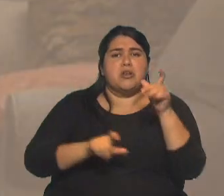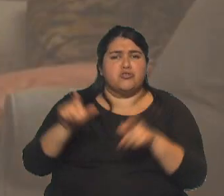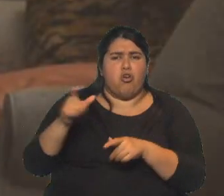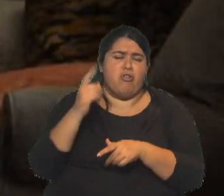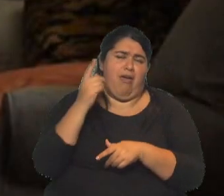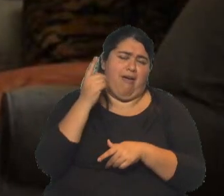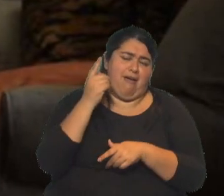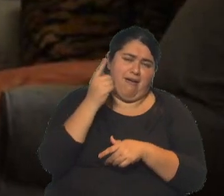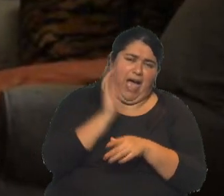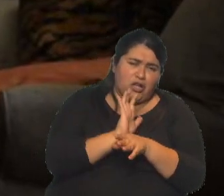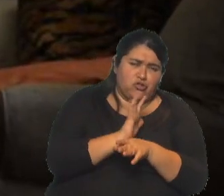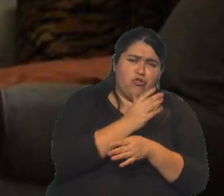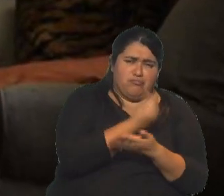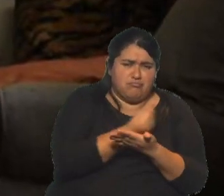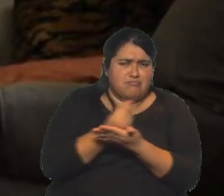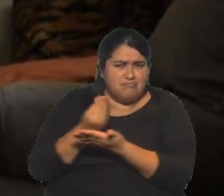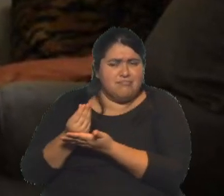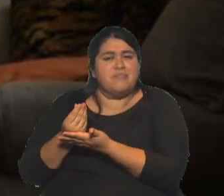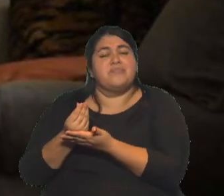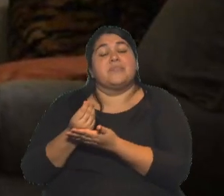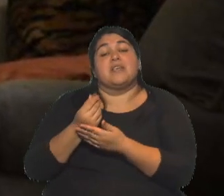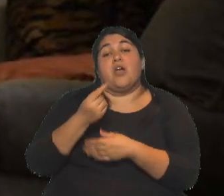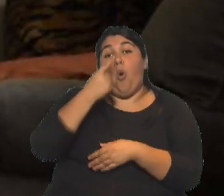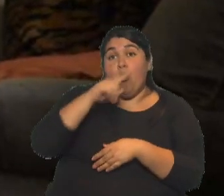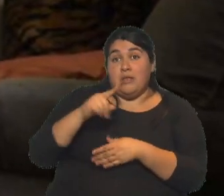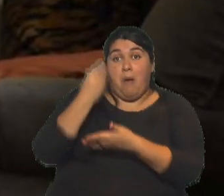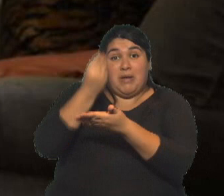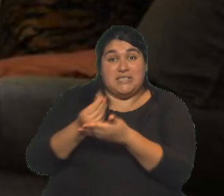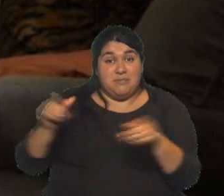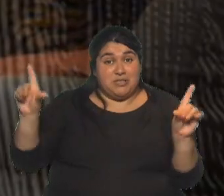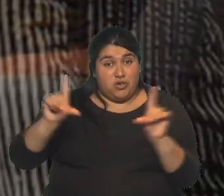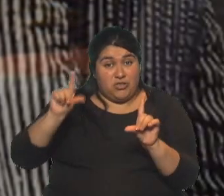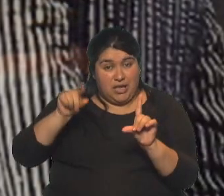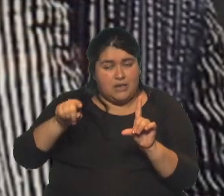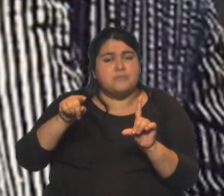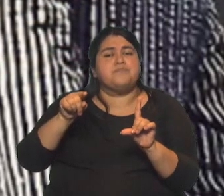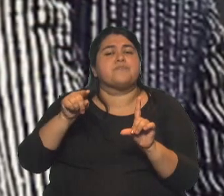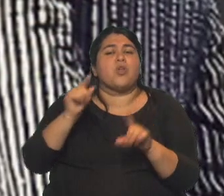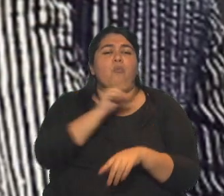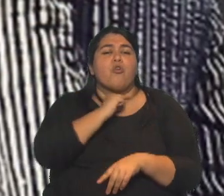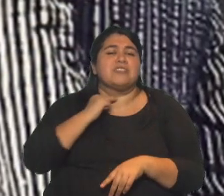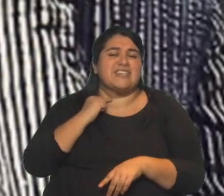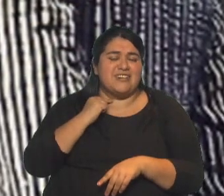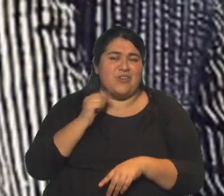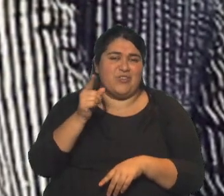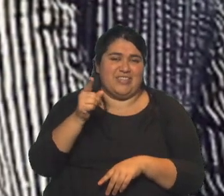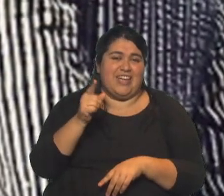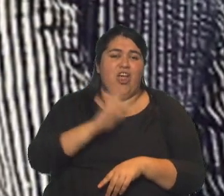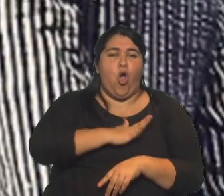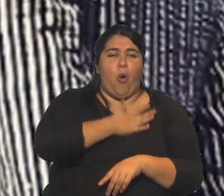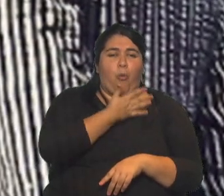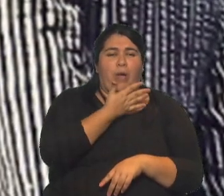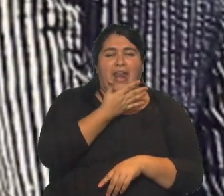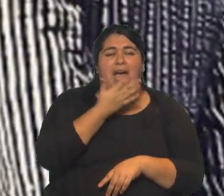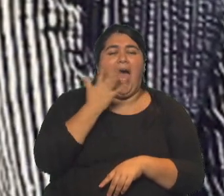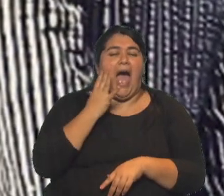en cine como televisión y también en teatro. Su última participación en televisión fue como sacerdote en la novela Alguien que me quiera,